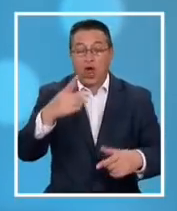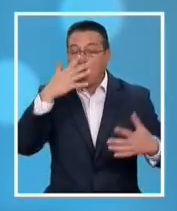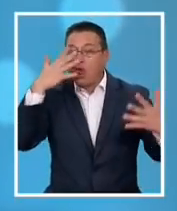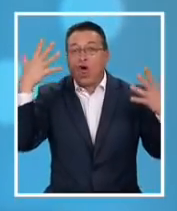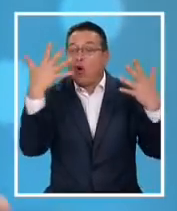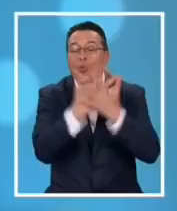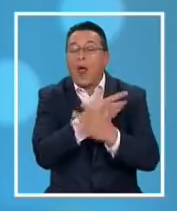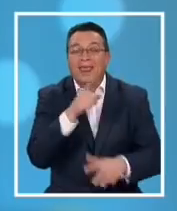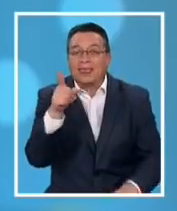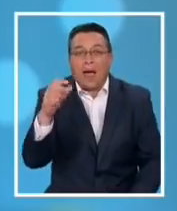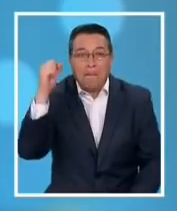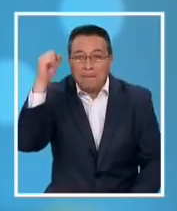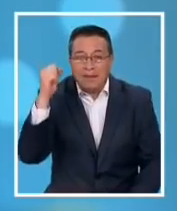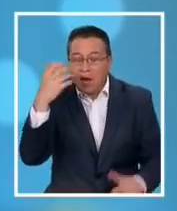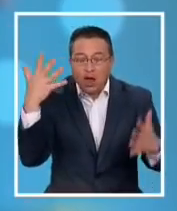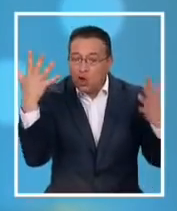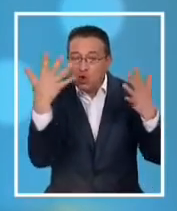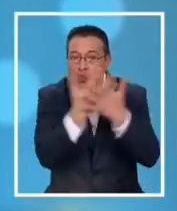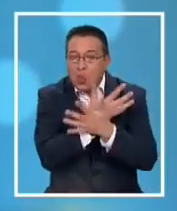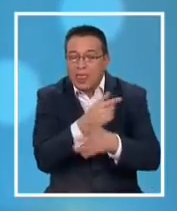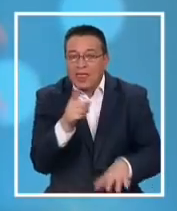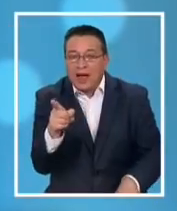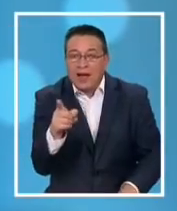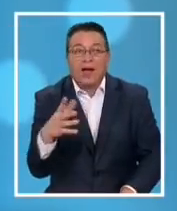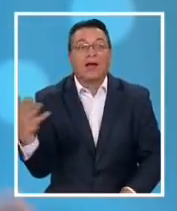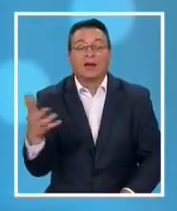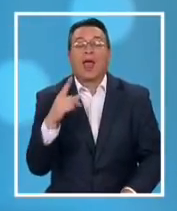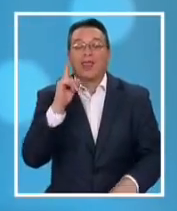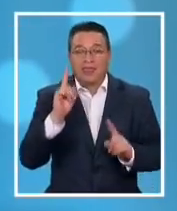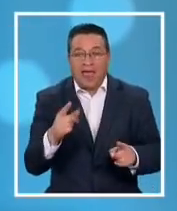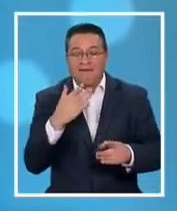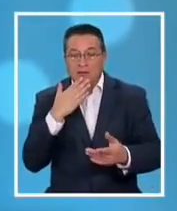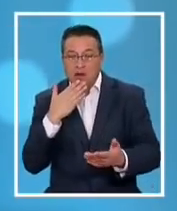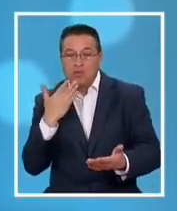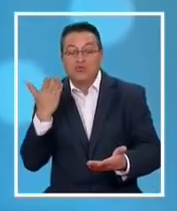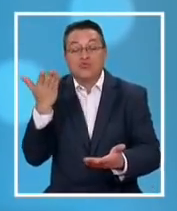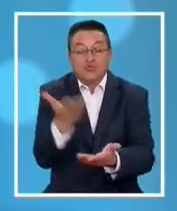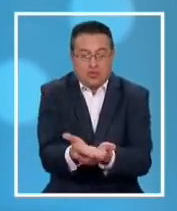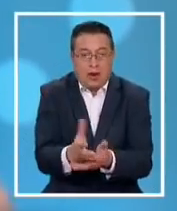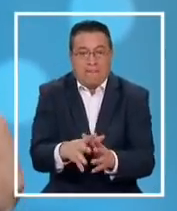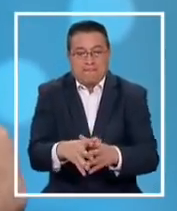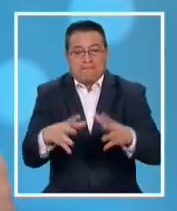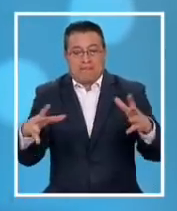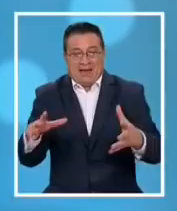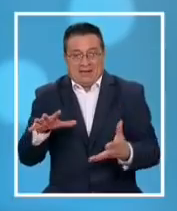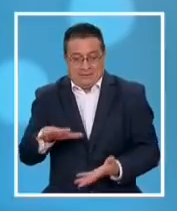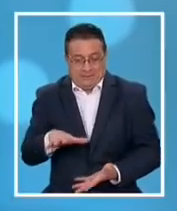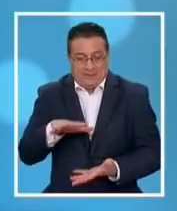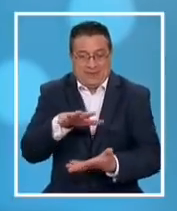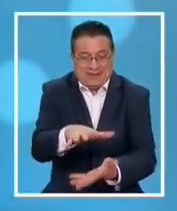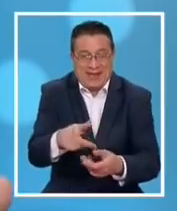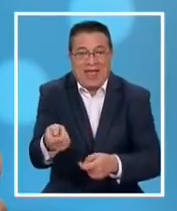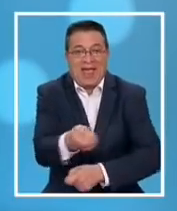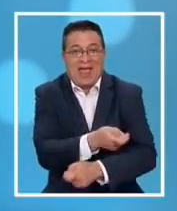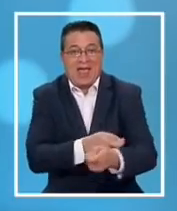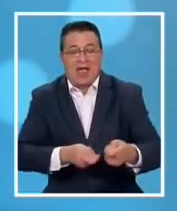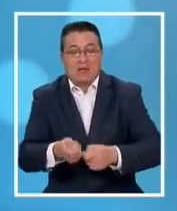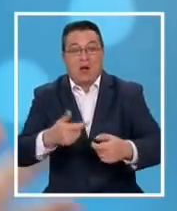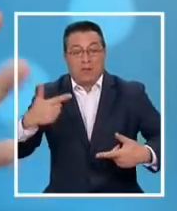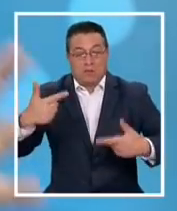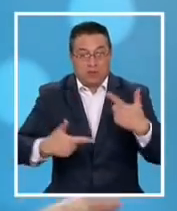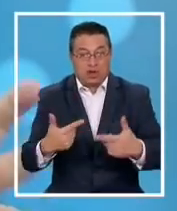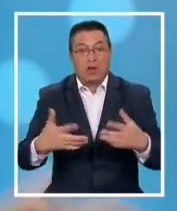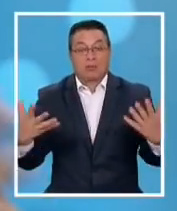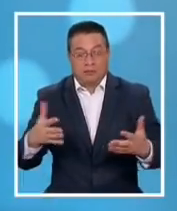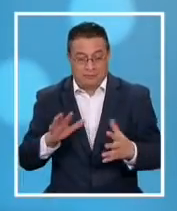cuenta que debió haber puesto sobre la mesa lo suficiente desde el punto de vista económico, desde el punto de vista de gestión política,